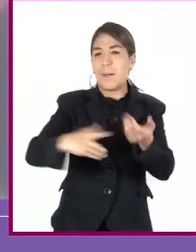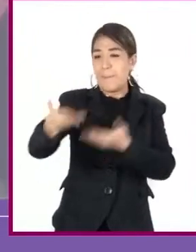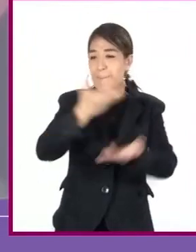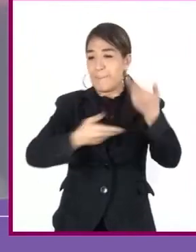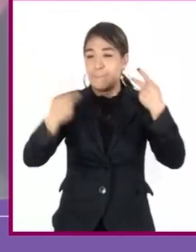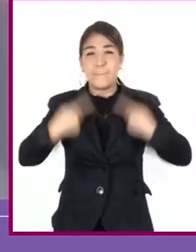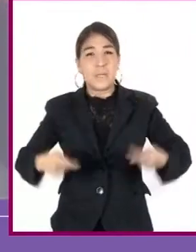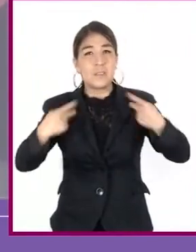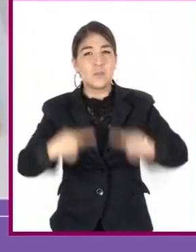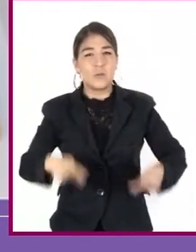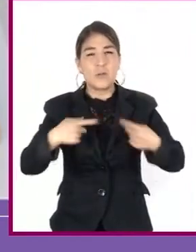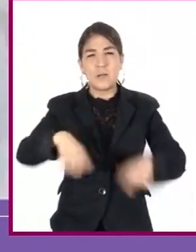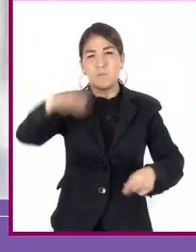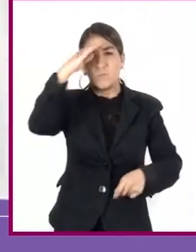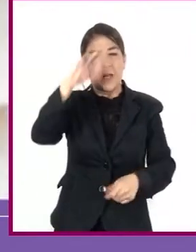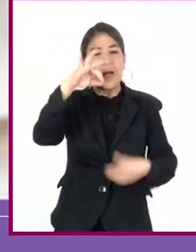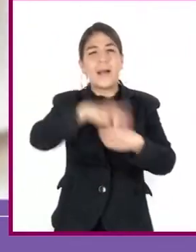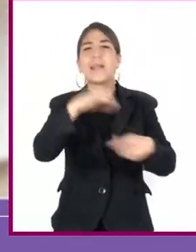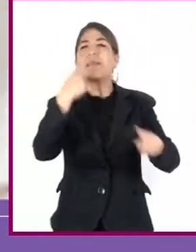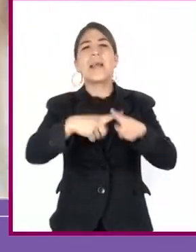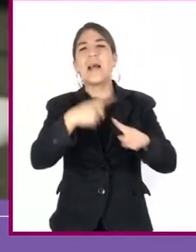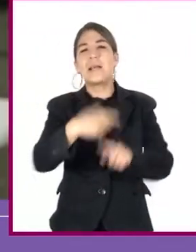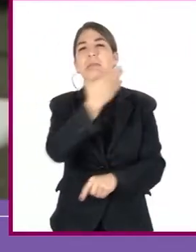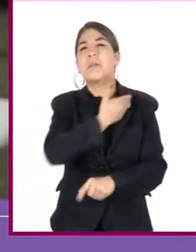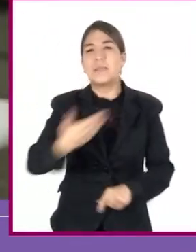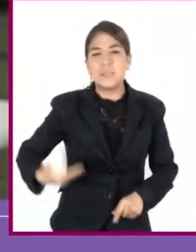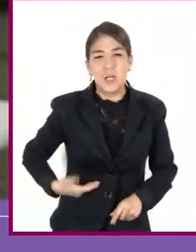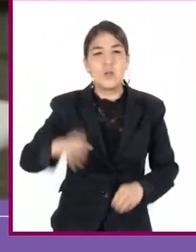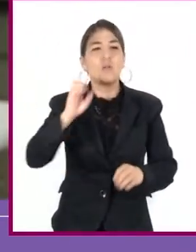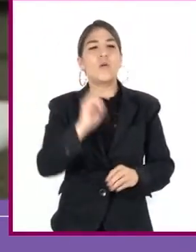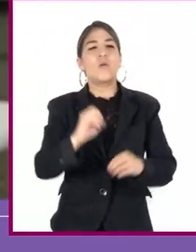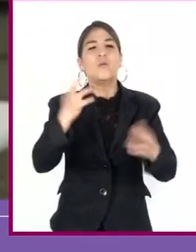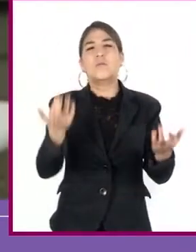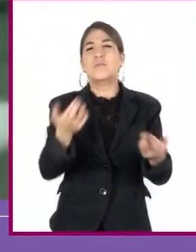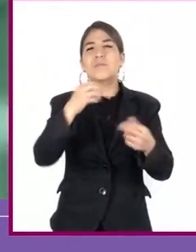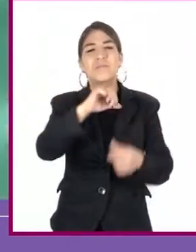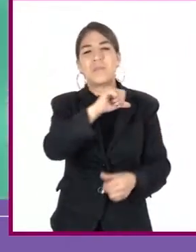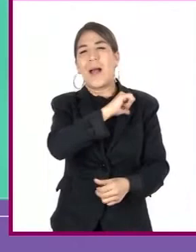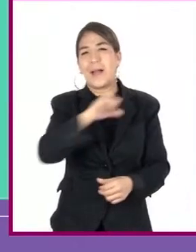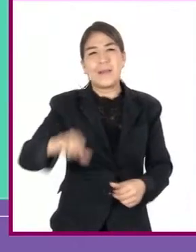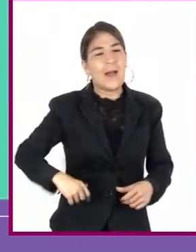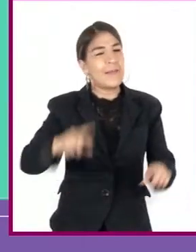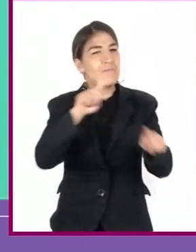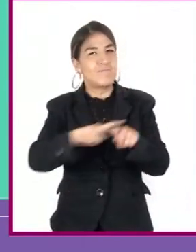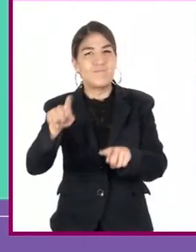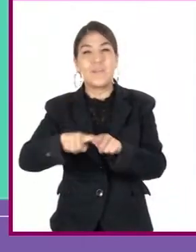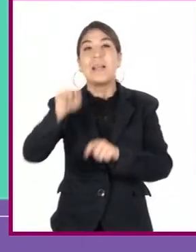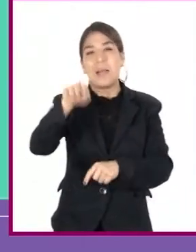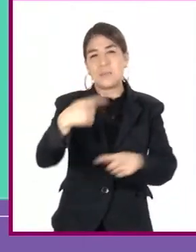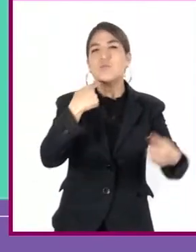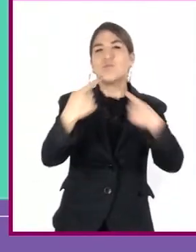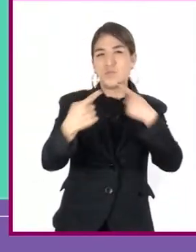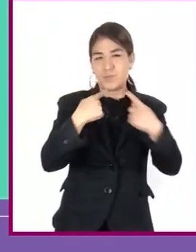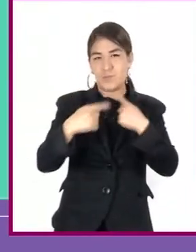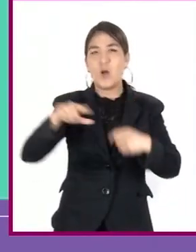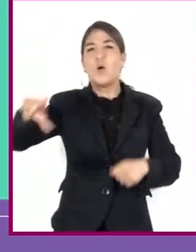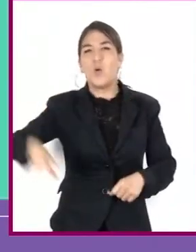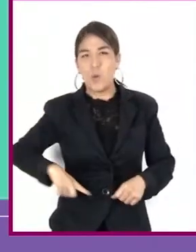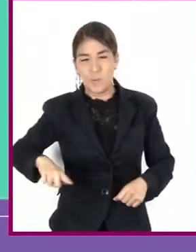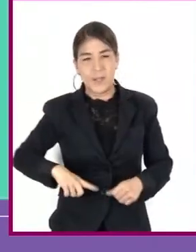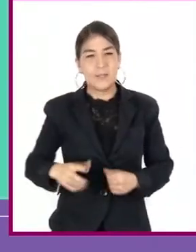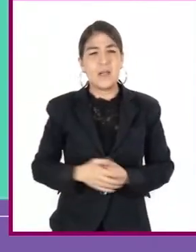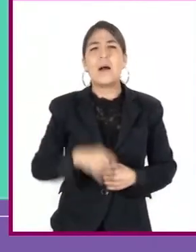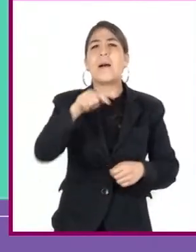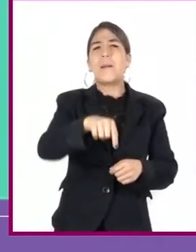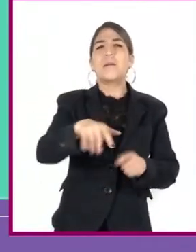sus representantes. Así se construye un gobierno legítimo. La vida democrática está presente